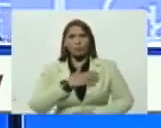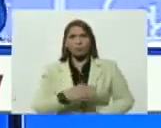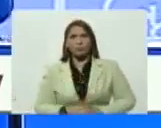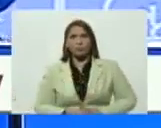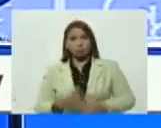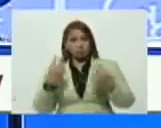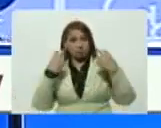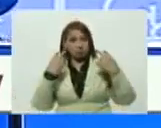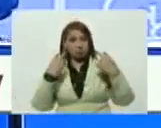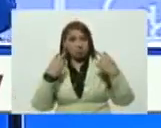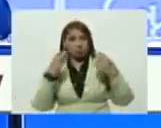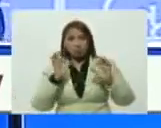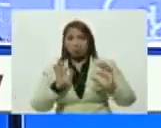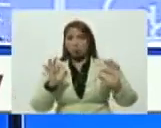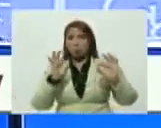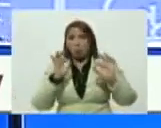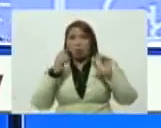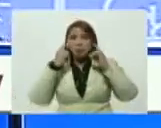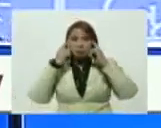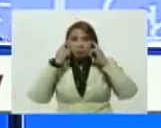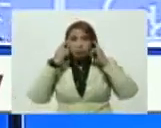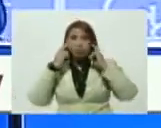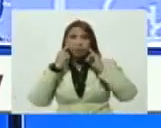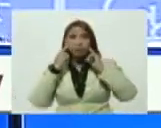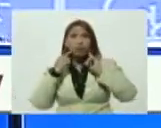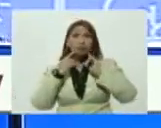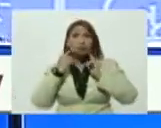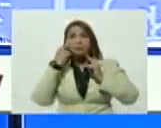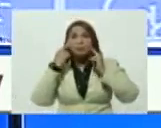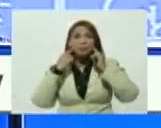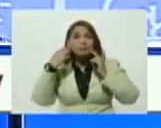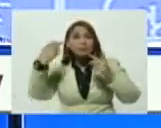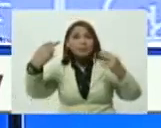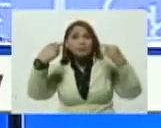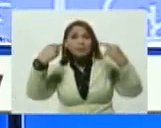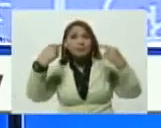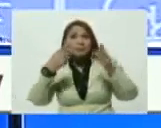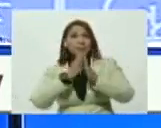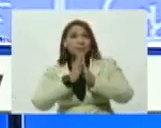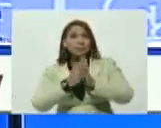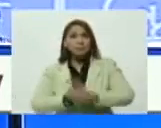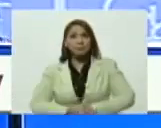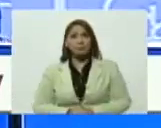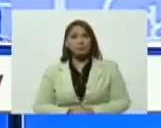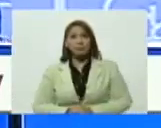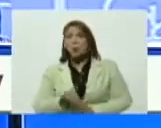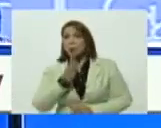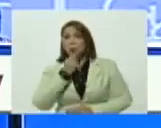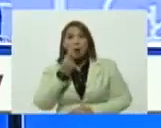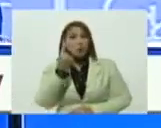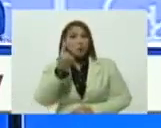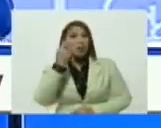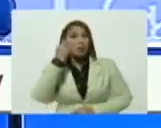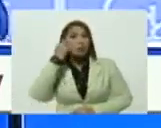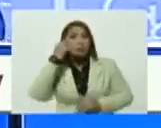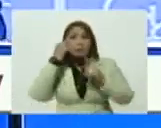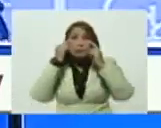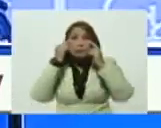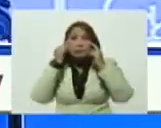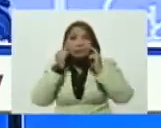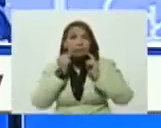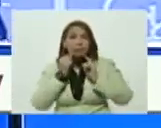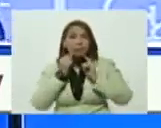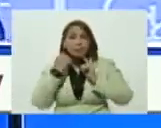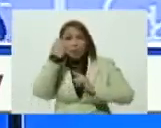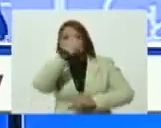miren, ni una arruga. ¿Quieren verme de cerca? Pon la cámara. Mira, no tengo ni una arruga. Mire este